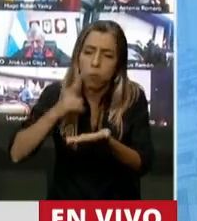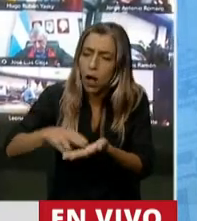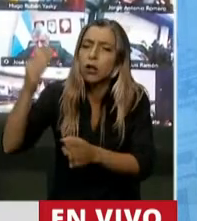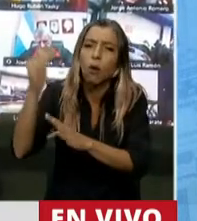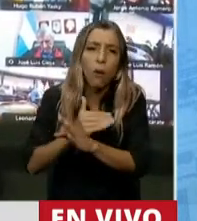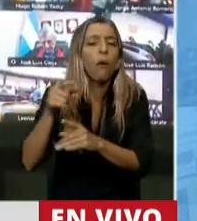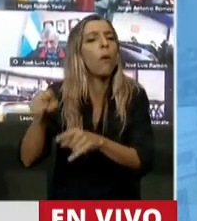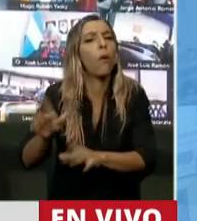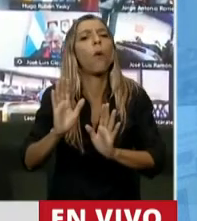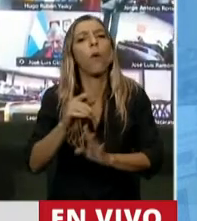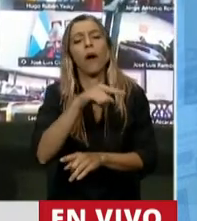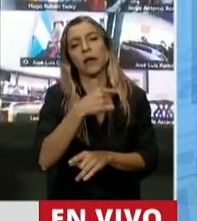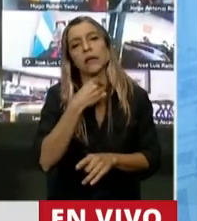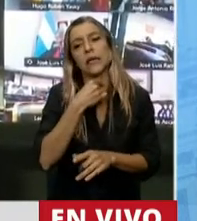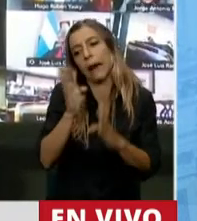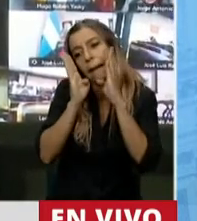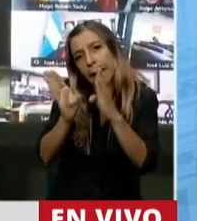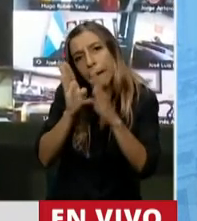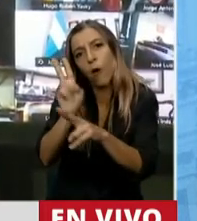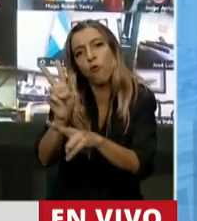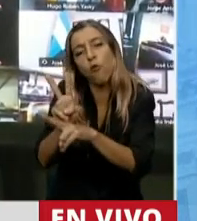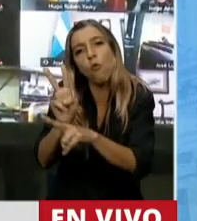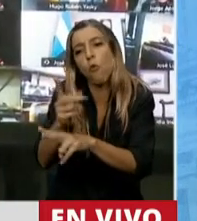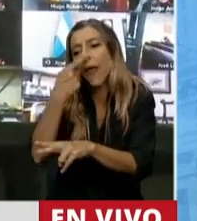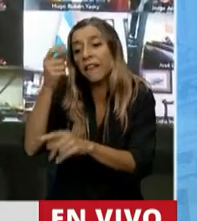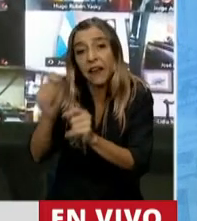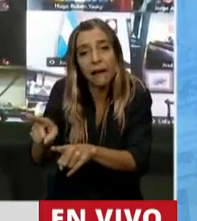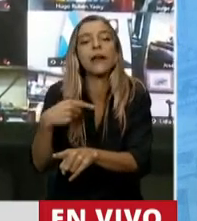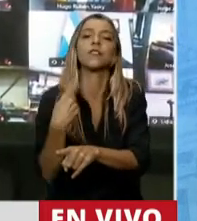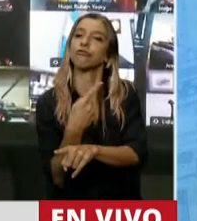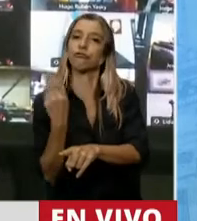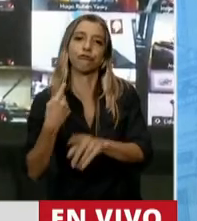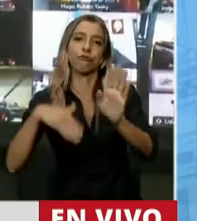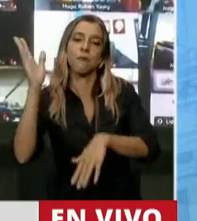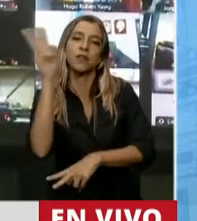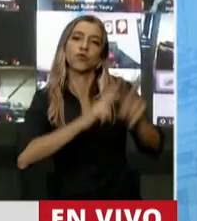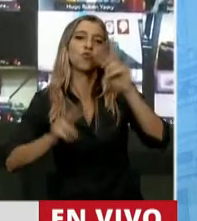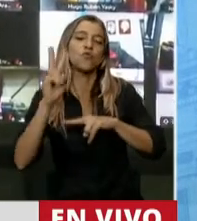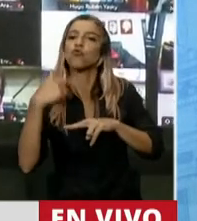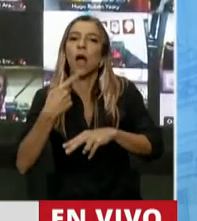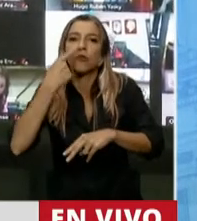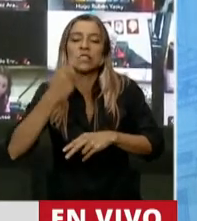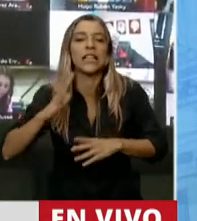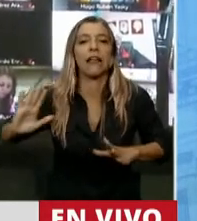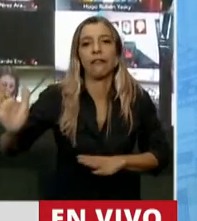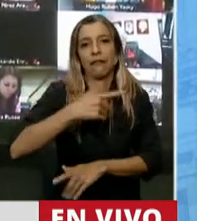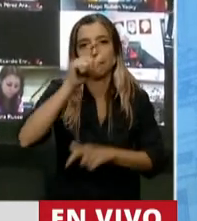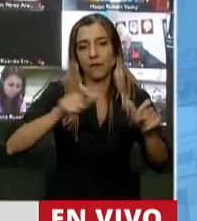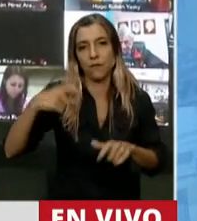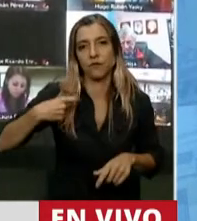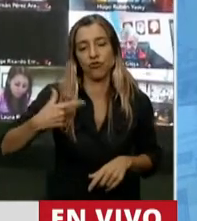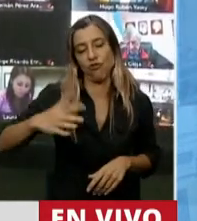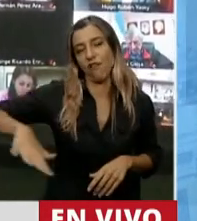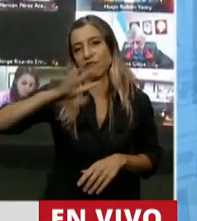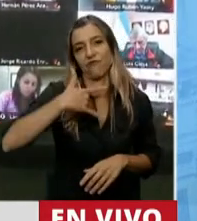seguir representando los intereses de los 45 millones de argentinos y de argentinas. Eligen seguir defendiendo los intereses de los